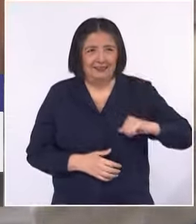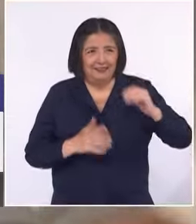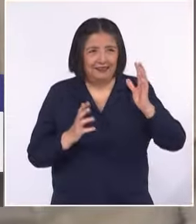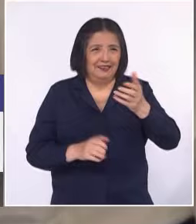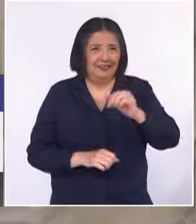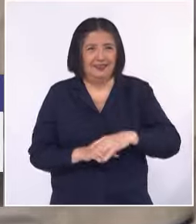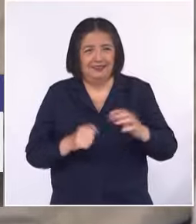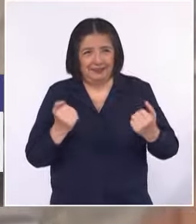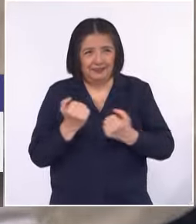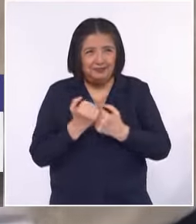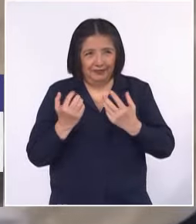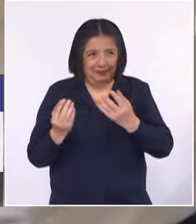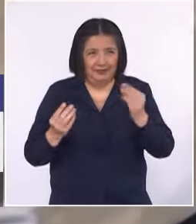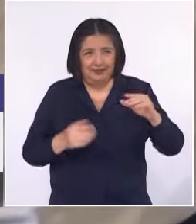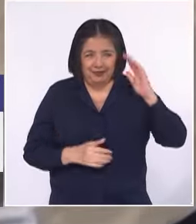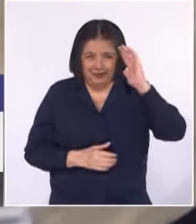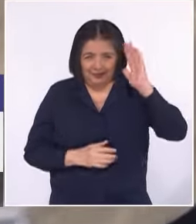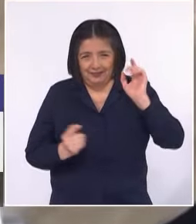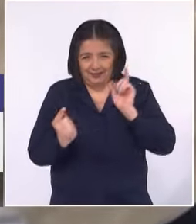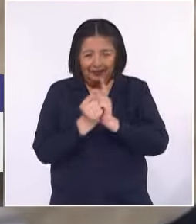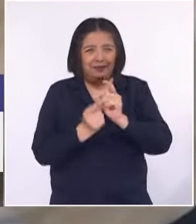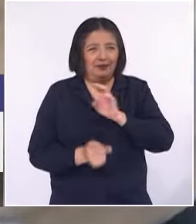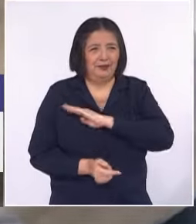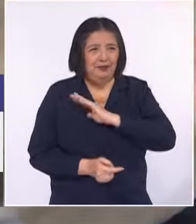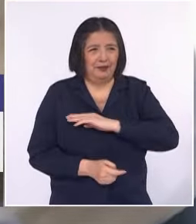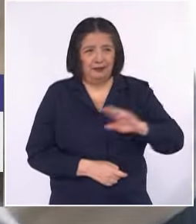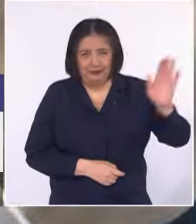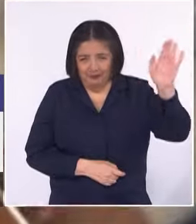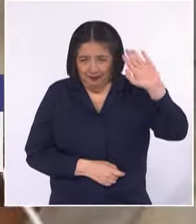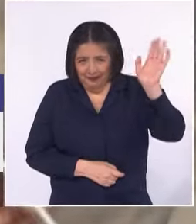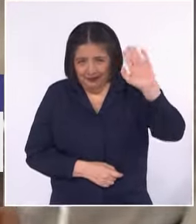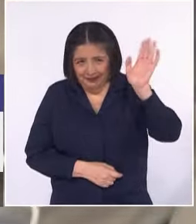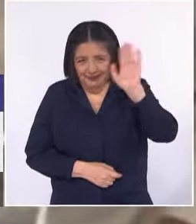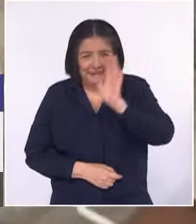Julio K., que nos apoya mucho. Nos vemos el jueves. Nos vemos. Muchísimas gracias.